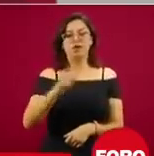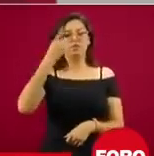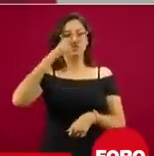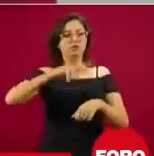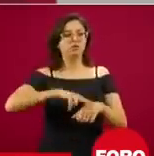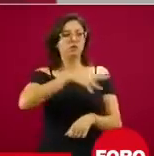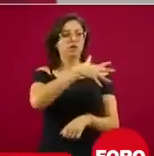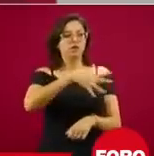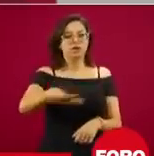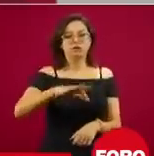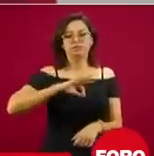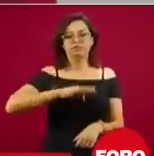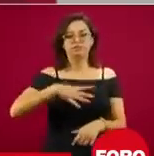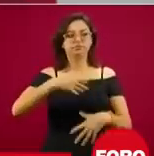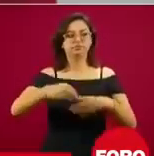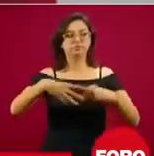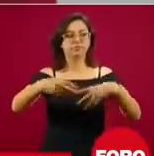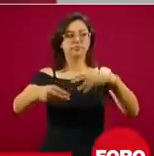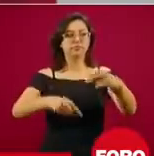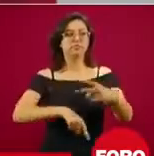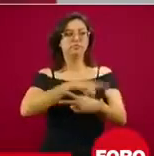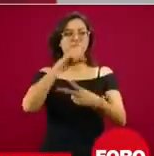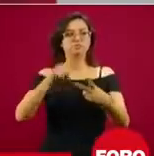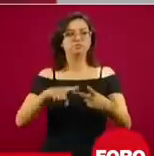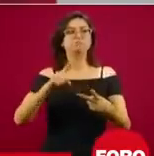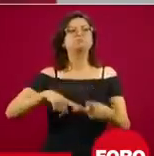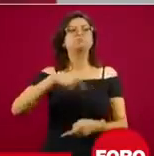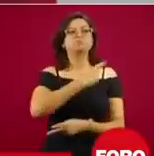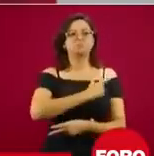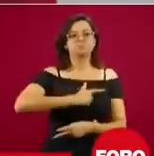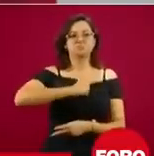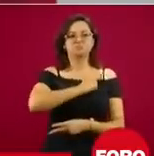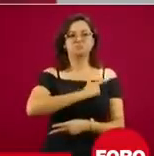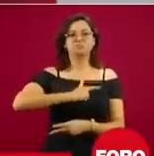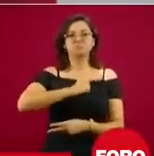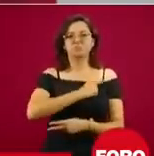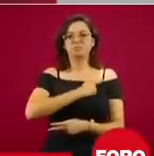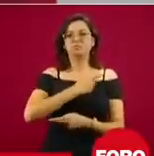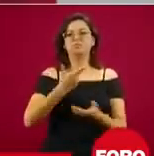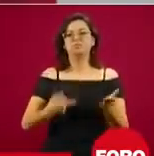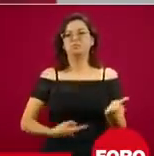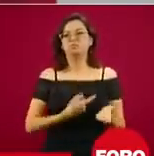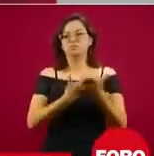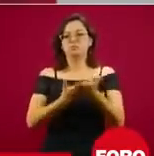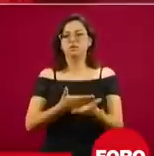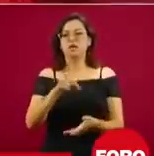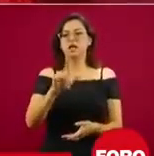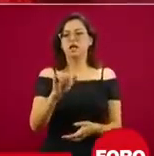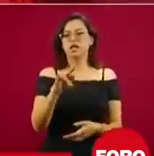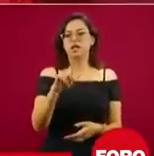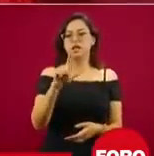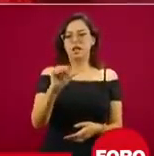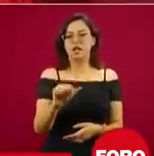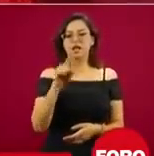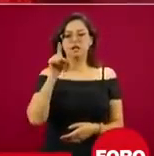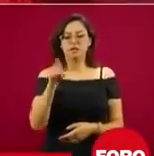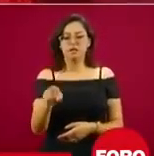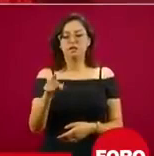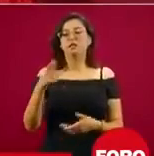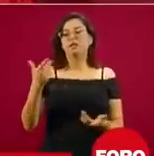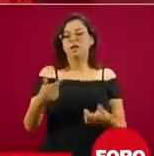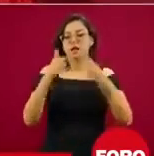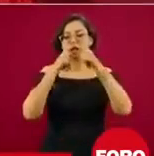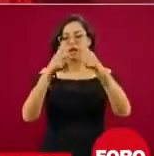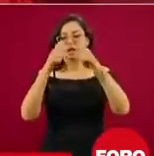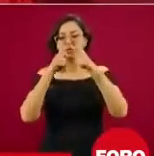epidemiología. Y el segundo, que nos da mucho gusto recibirla aquí, nos lo presentará Leila Acosta Miranda, quien es técnica en